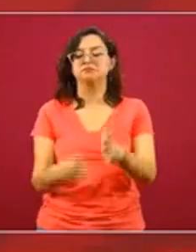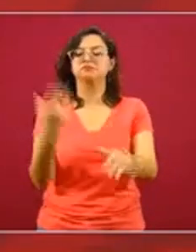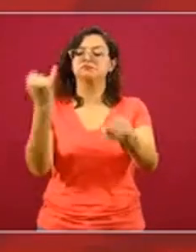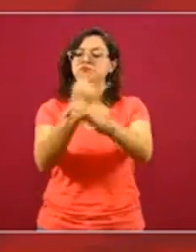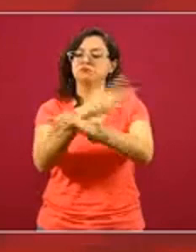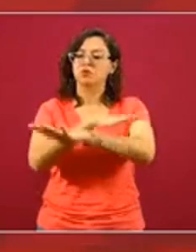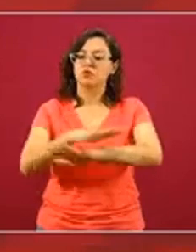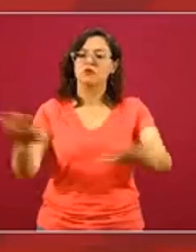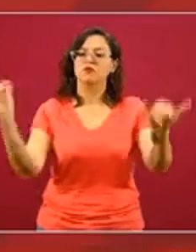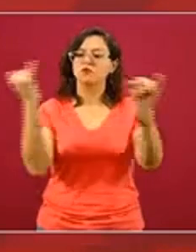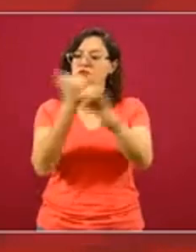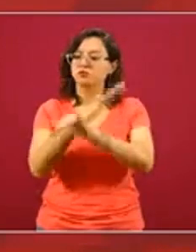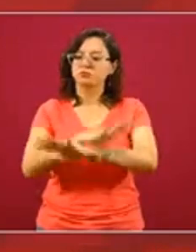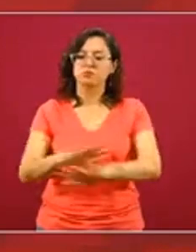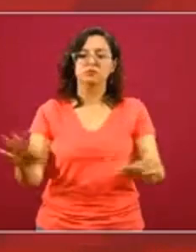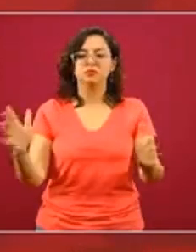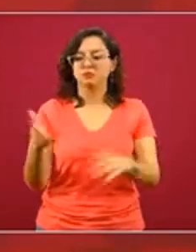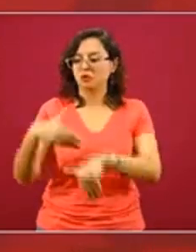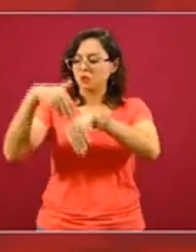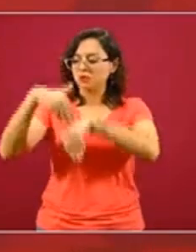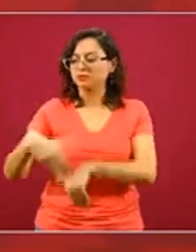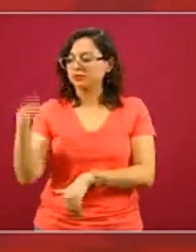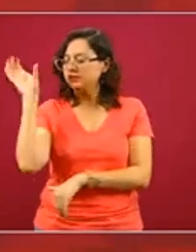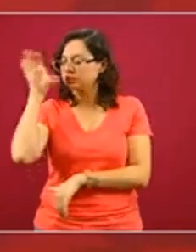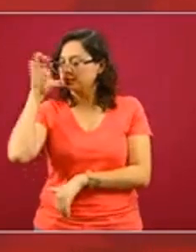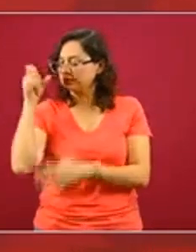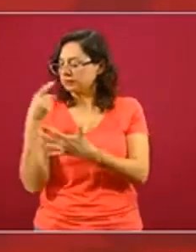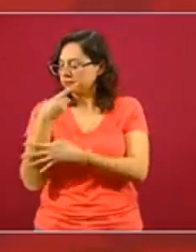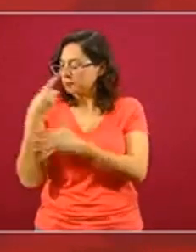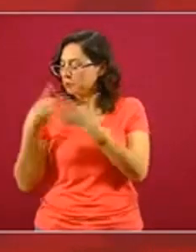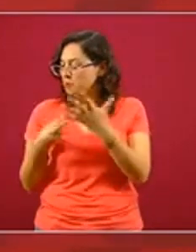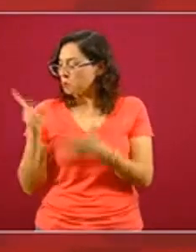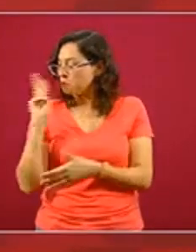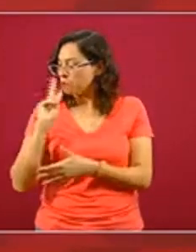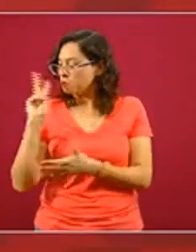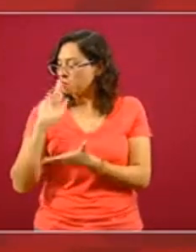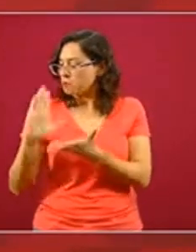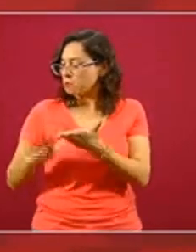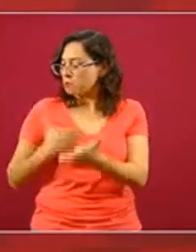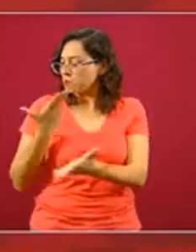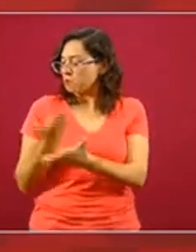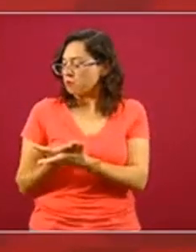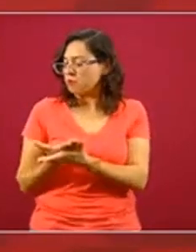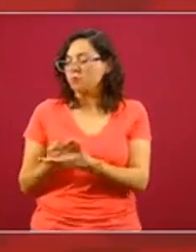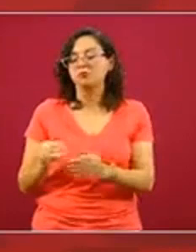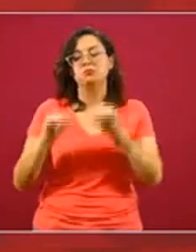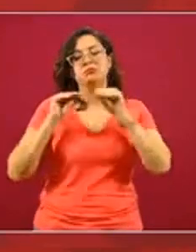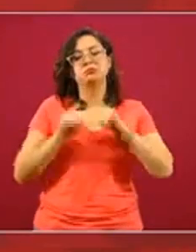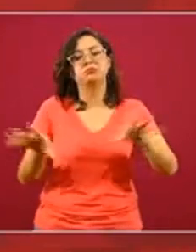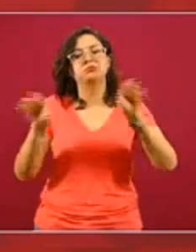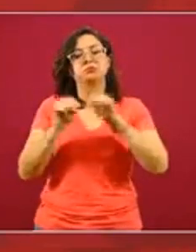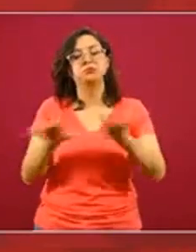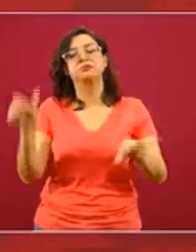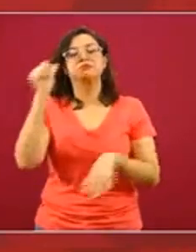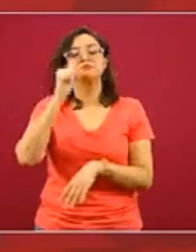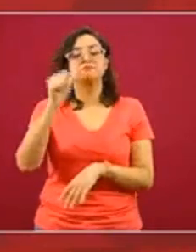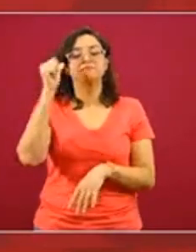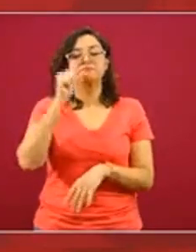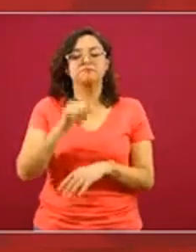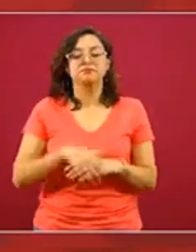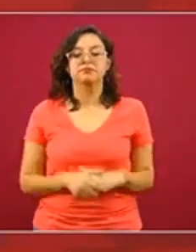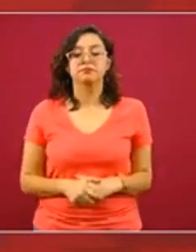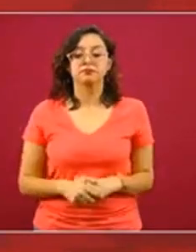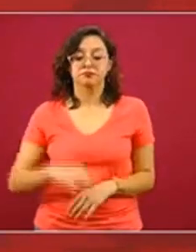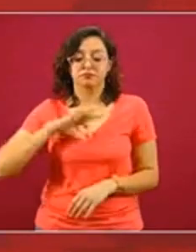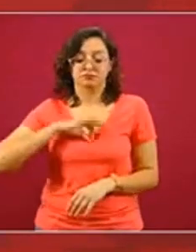siempre alineado a la ciencia, a la evidencia, a los criterios técnicos. La epidemia todavía le